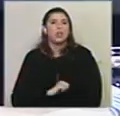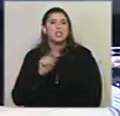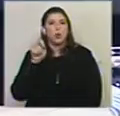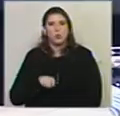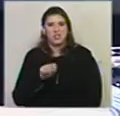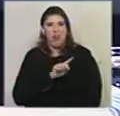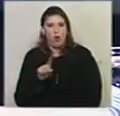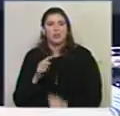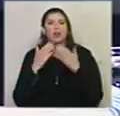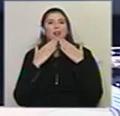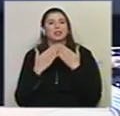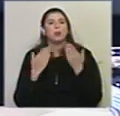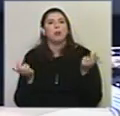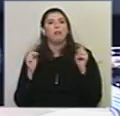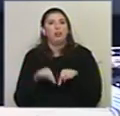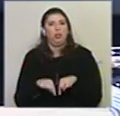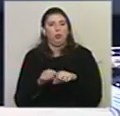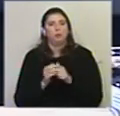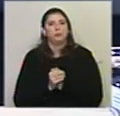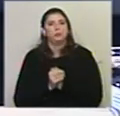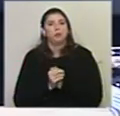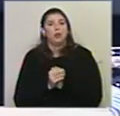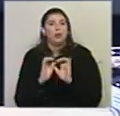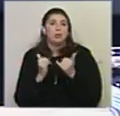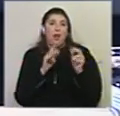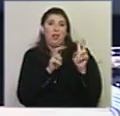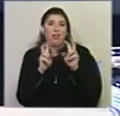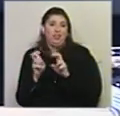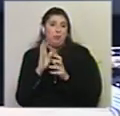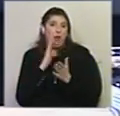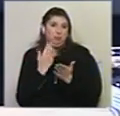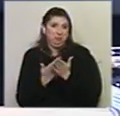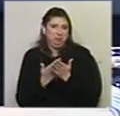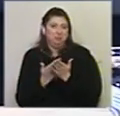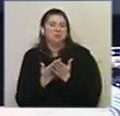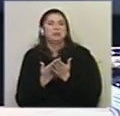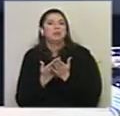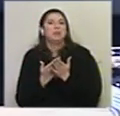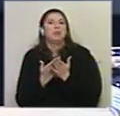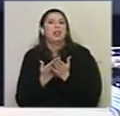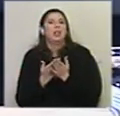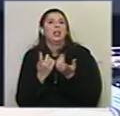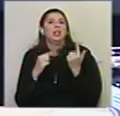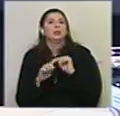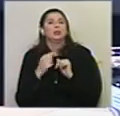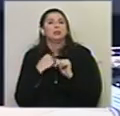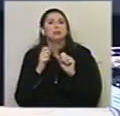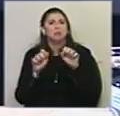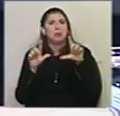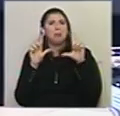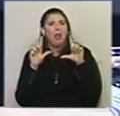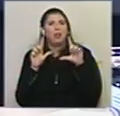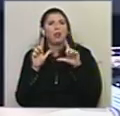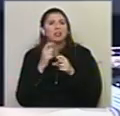venido a los dos. A ver, el asunto está planteado. Y yo voy a utilizar una imagen que hace muchos